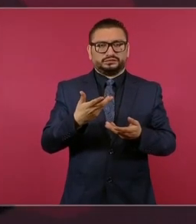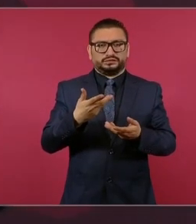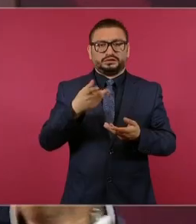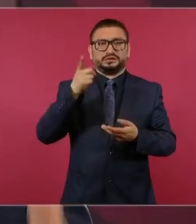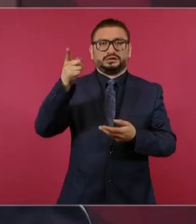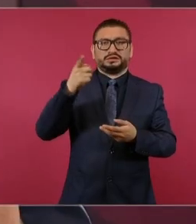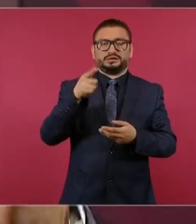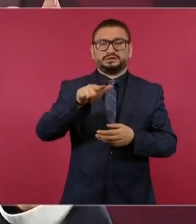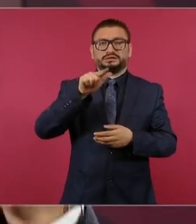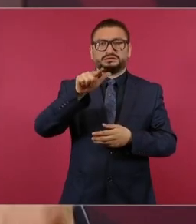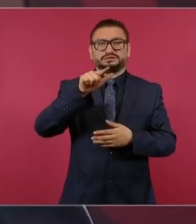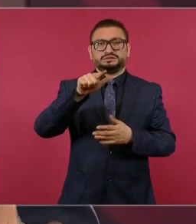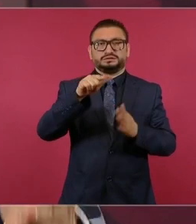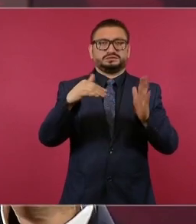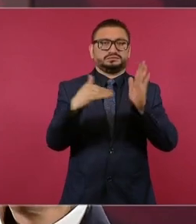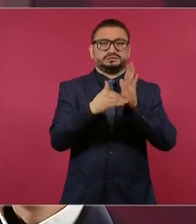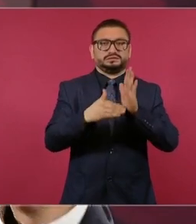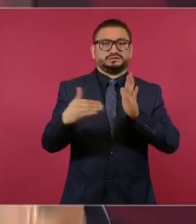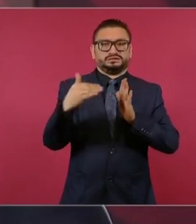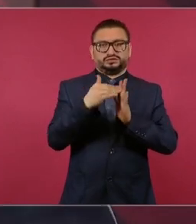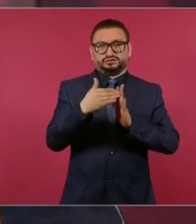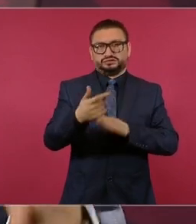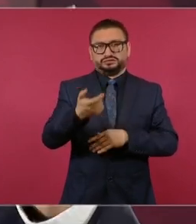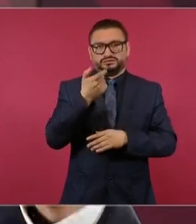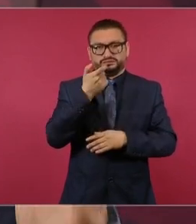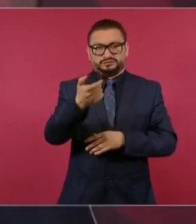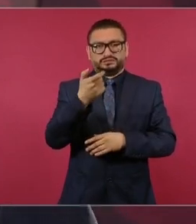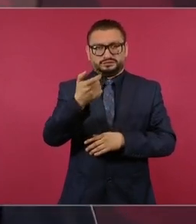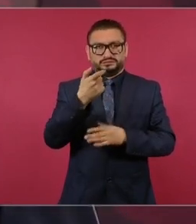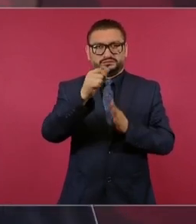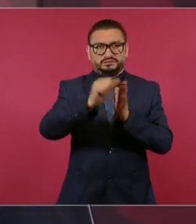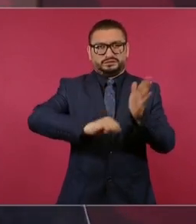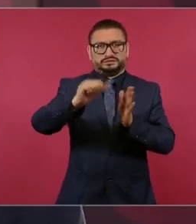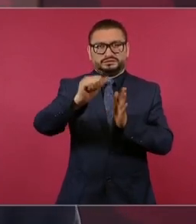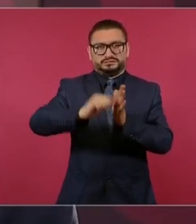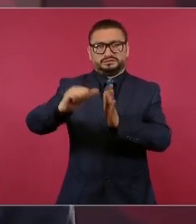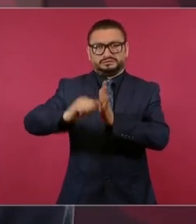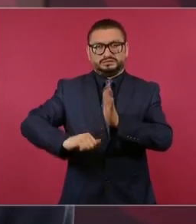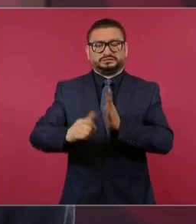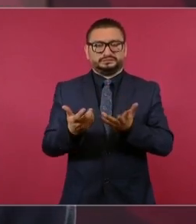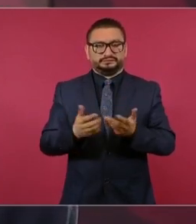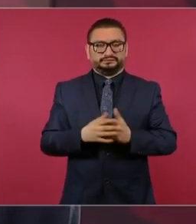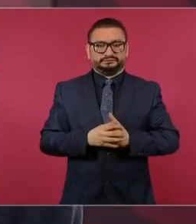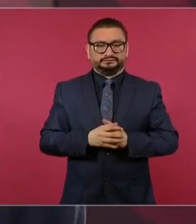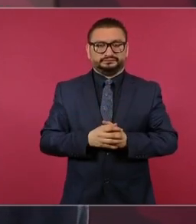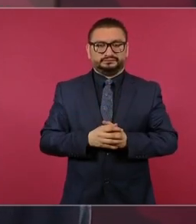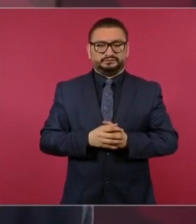que gana 17 millones de pesos mensuales.